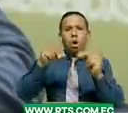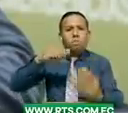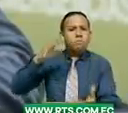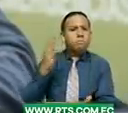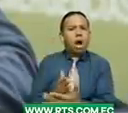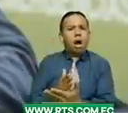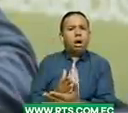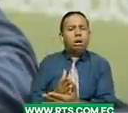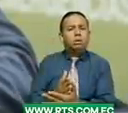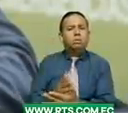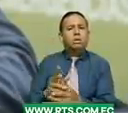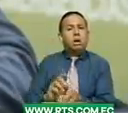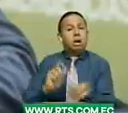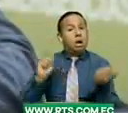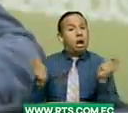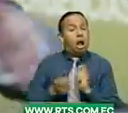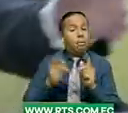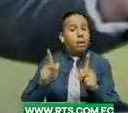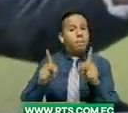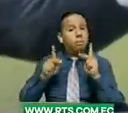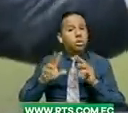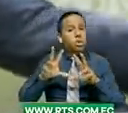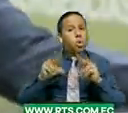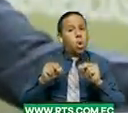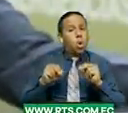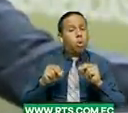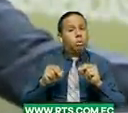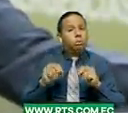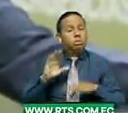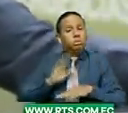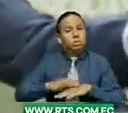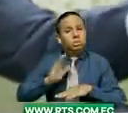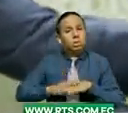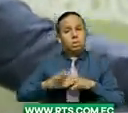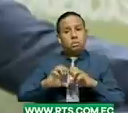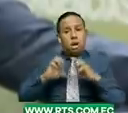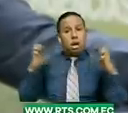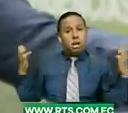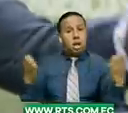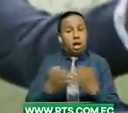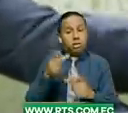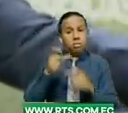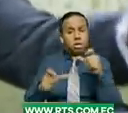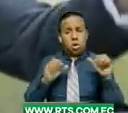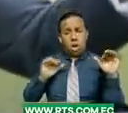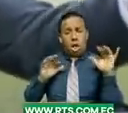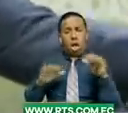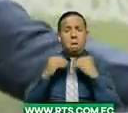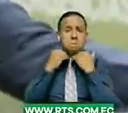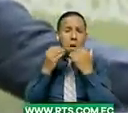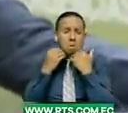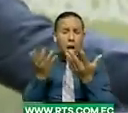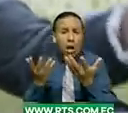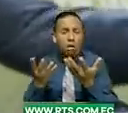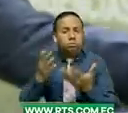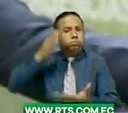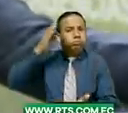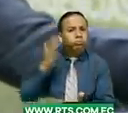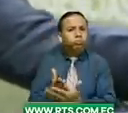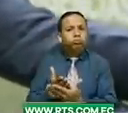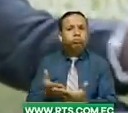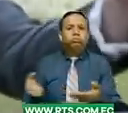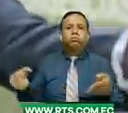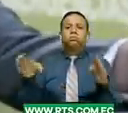los permisos a los eventos deportivos que no cumplan de manera obligatoria, no